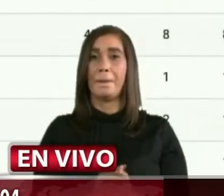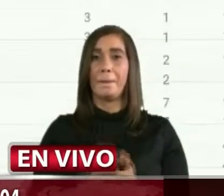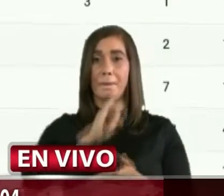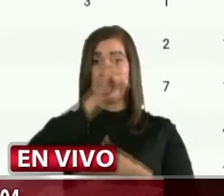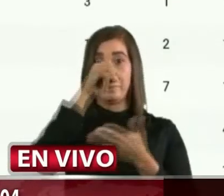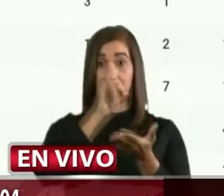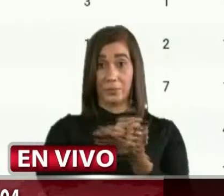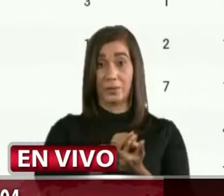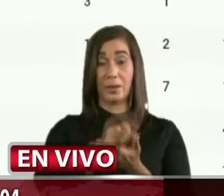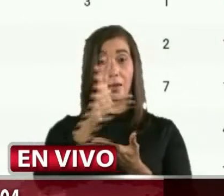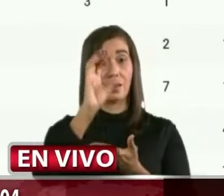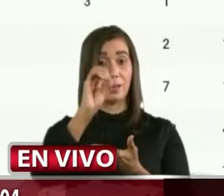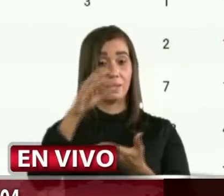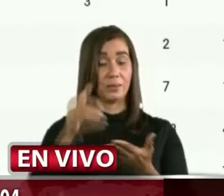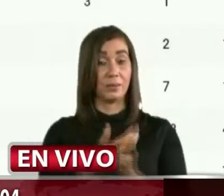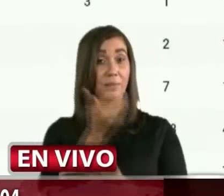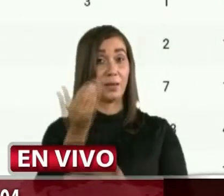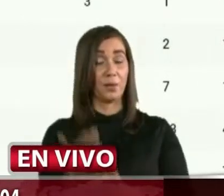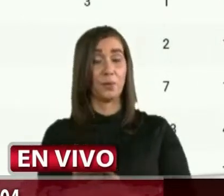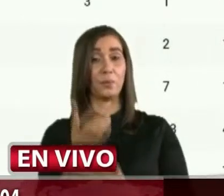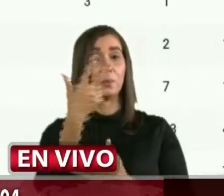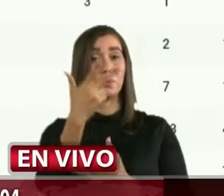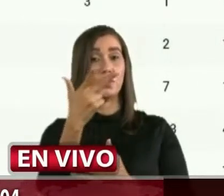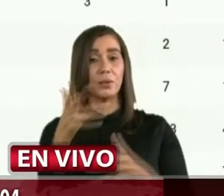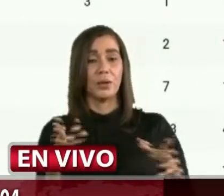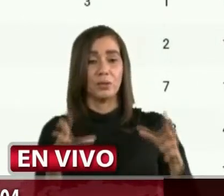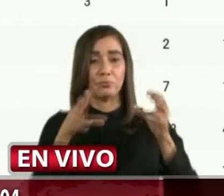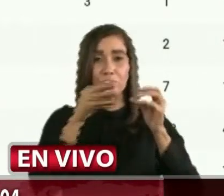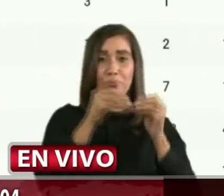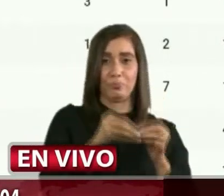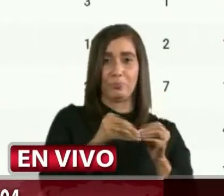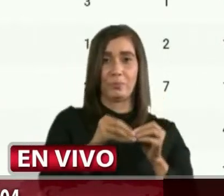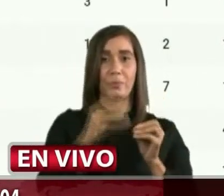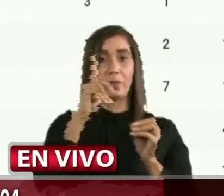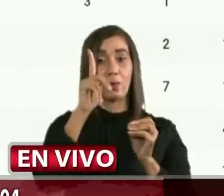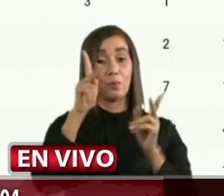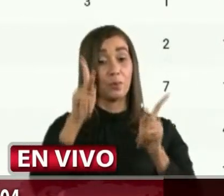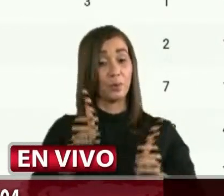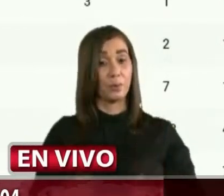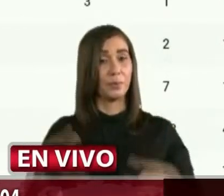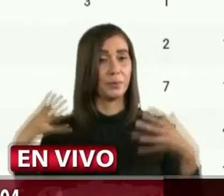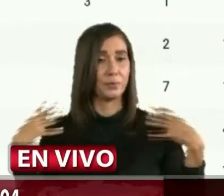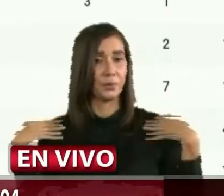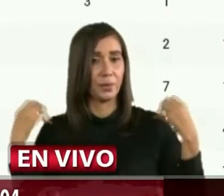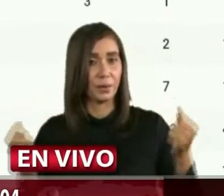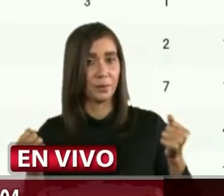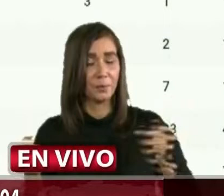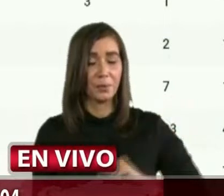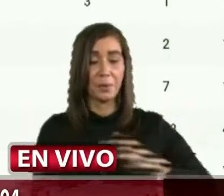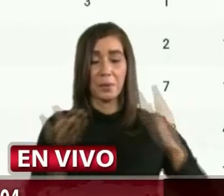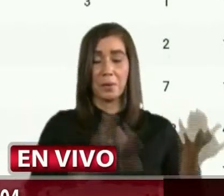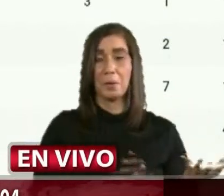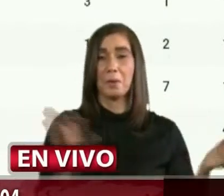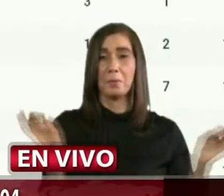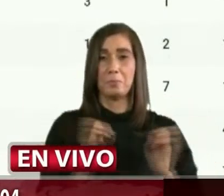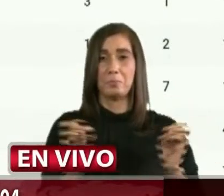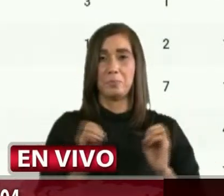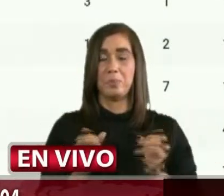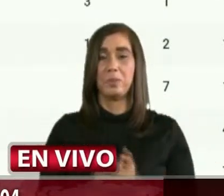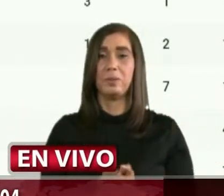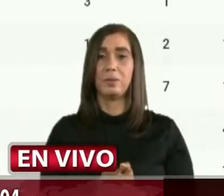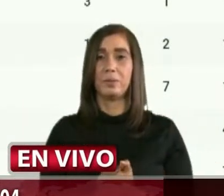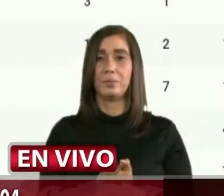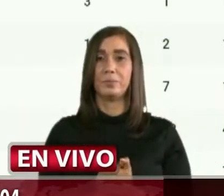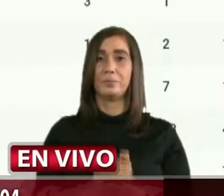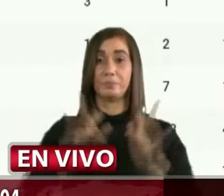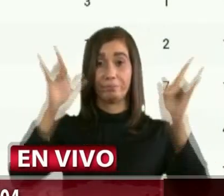Independencia, 0 casos nuevos, 3 acumulados, 1 recuperado, 0 fallecimientos. La